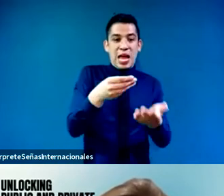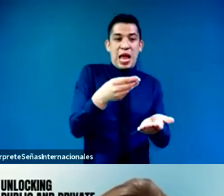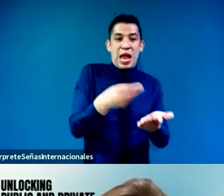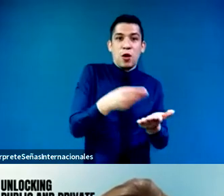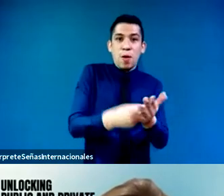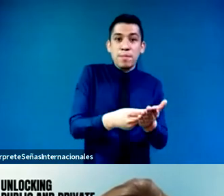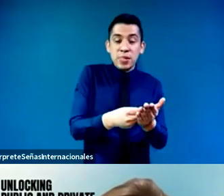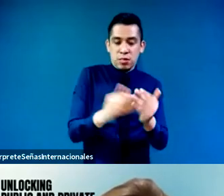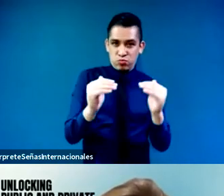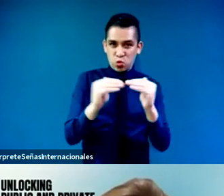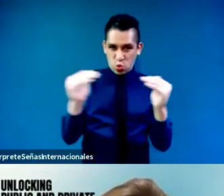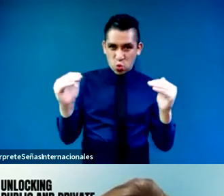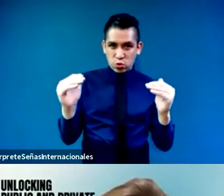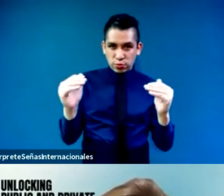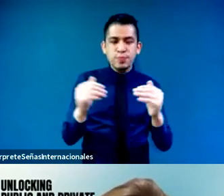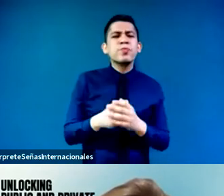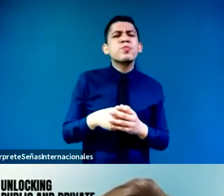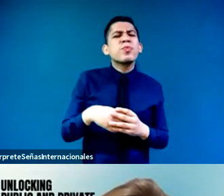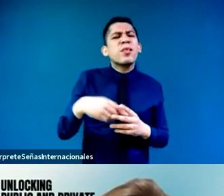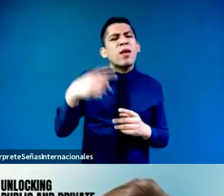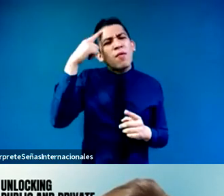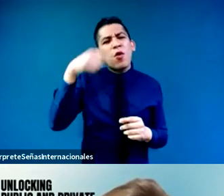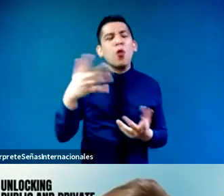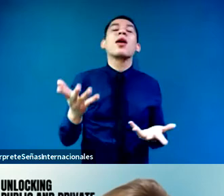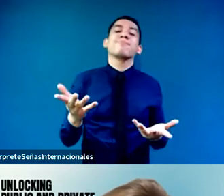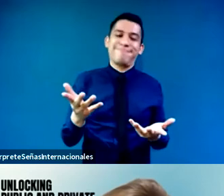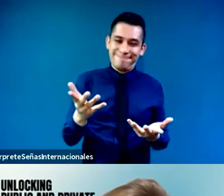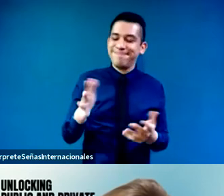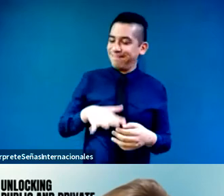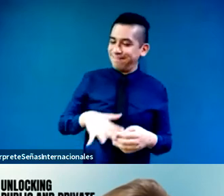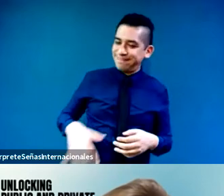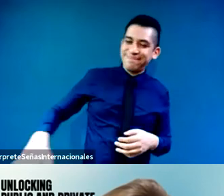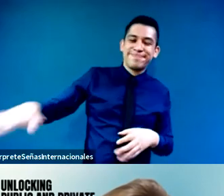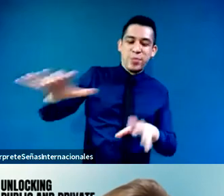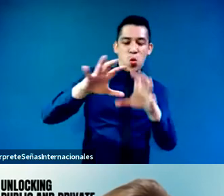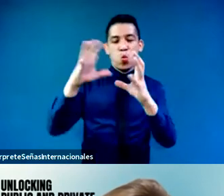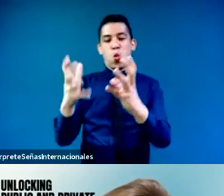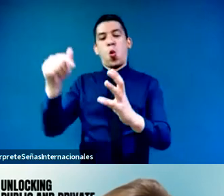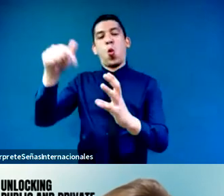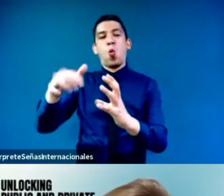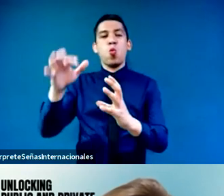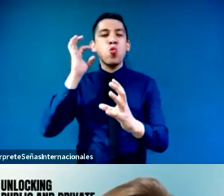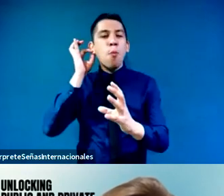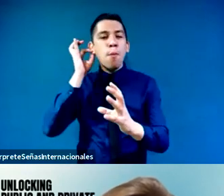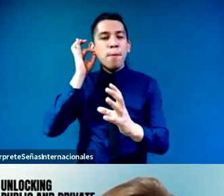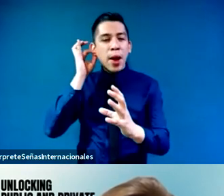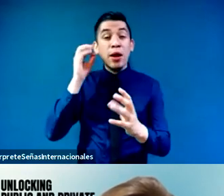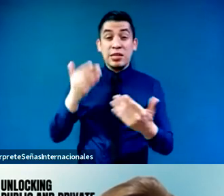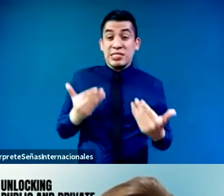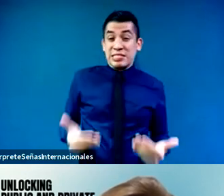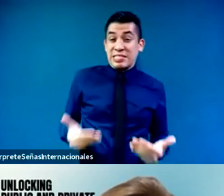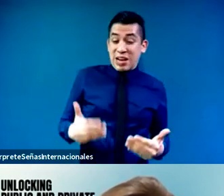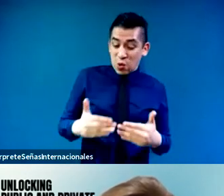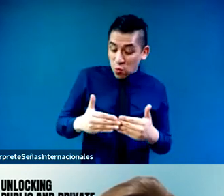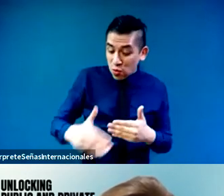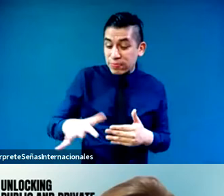los casos, el progreso hacia este tema se ha estancado. Persisten aún las brechas de género en la inclusión